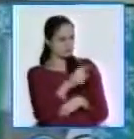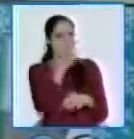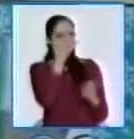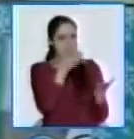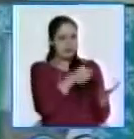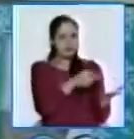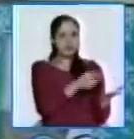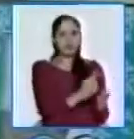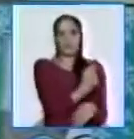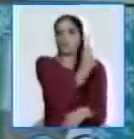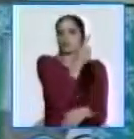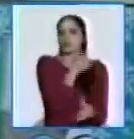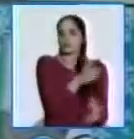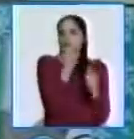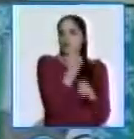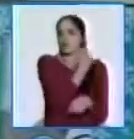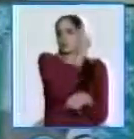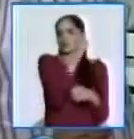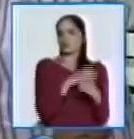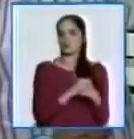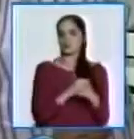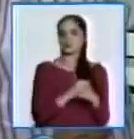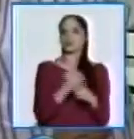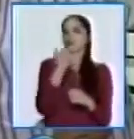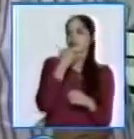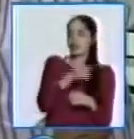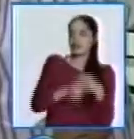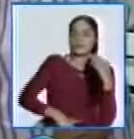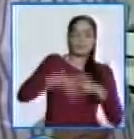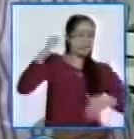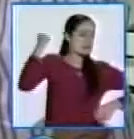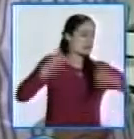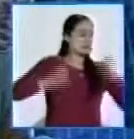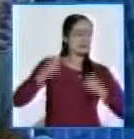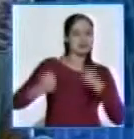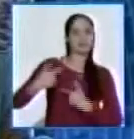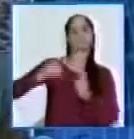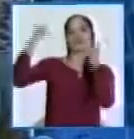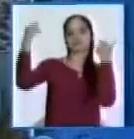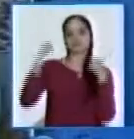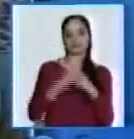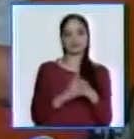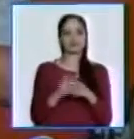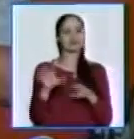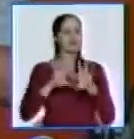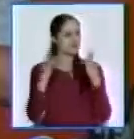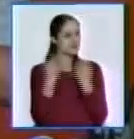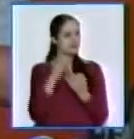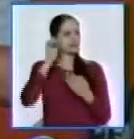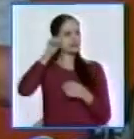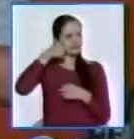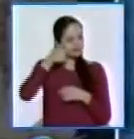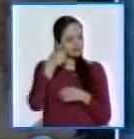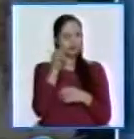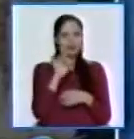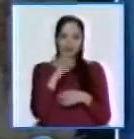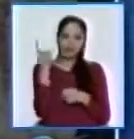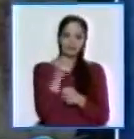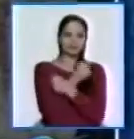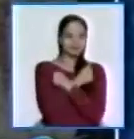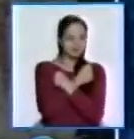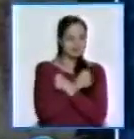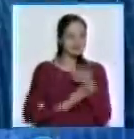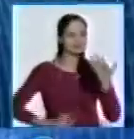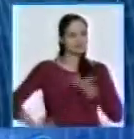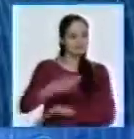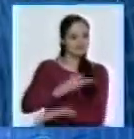Carlos Augusto fue el único? Dijo, no, porque es que él arrancó a correr. Su familia recuerda cada instante, cada acto de amor, cada momento